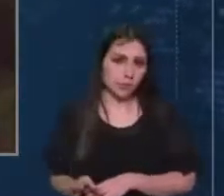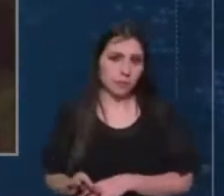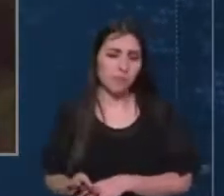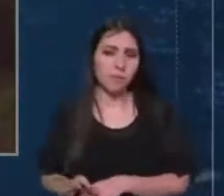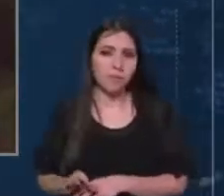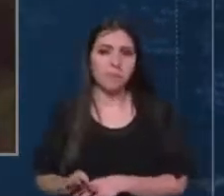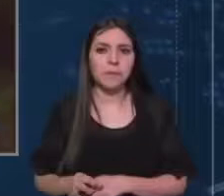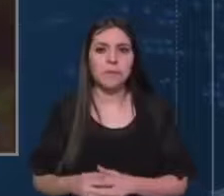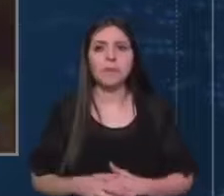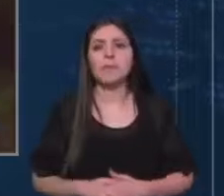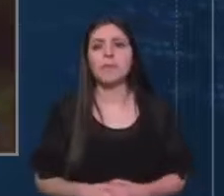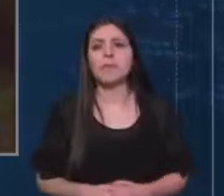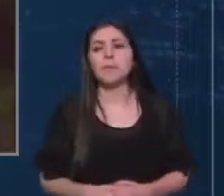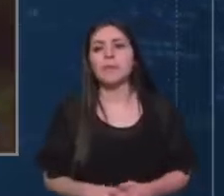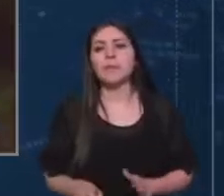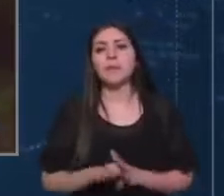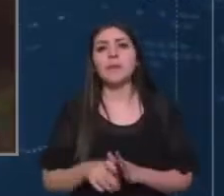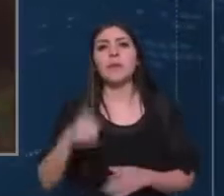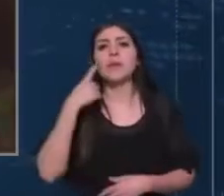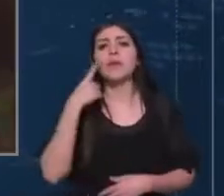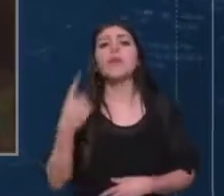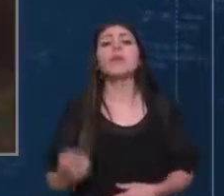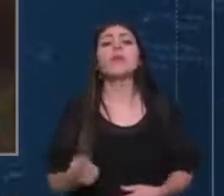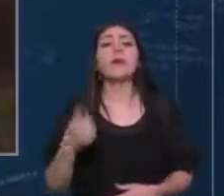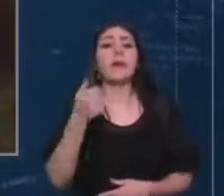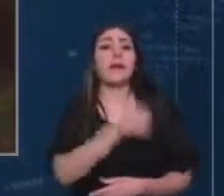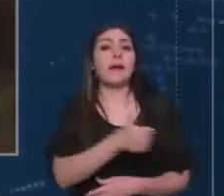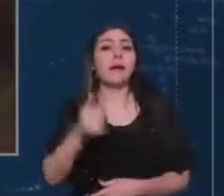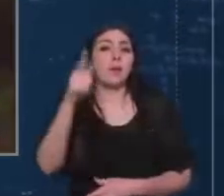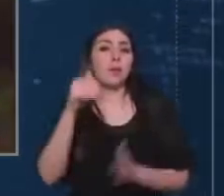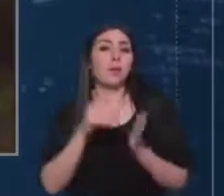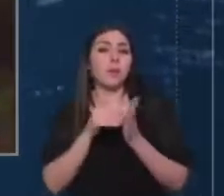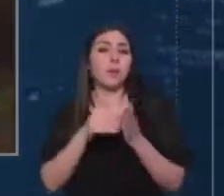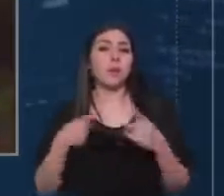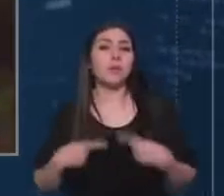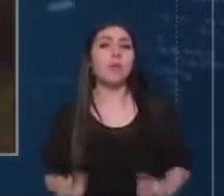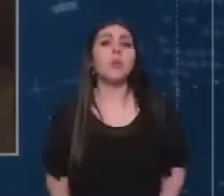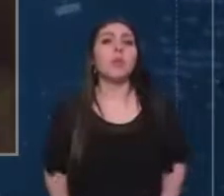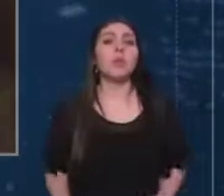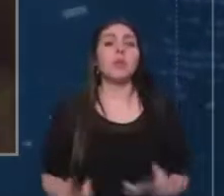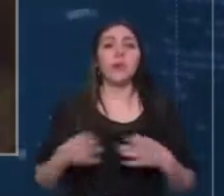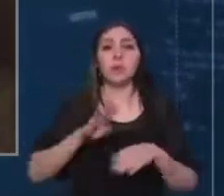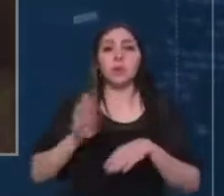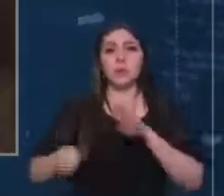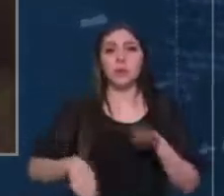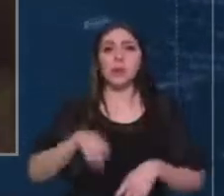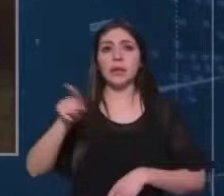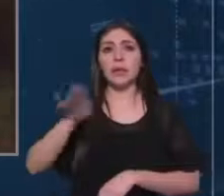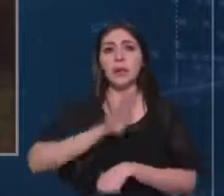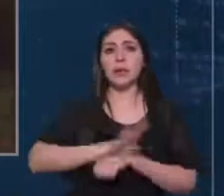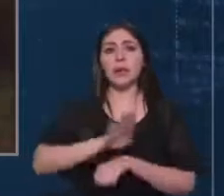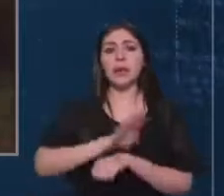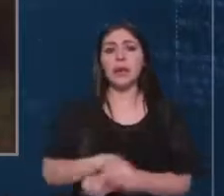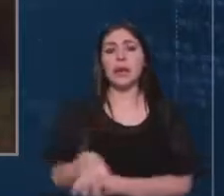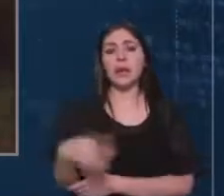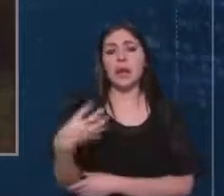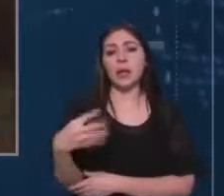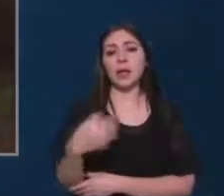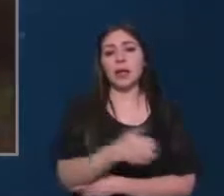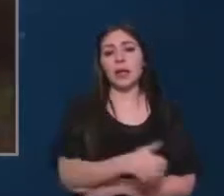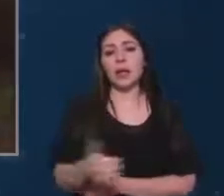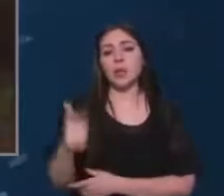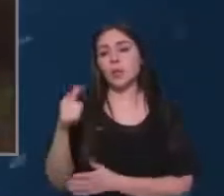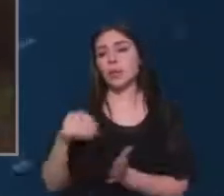términos pues de muertes por cada millón, en Brasil es de 14 por cada millón, lo cual sigue